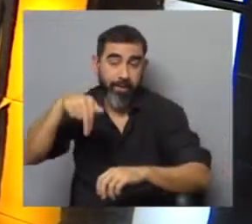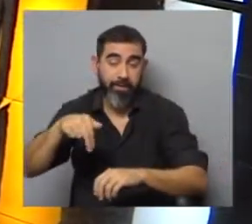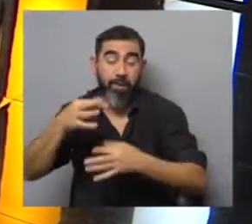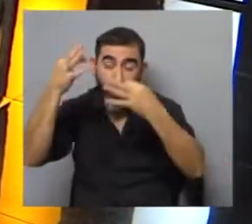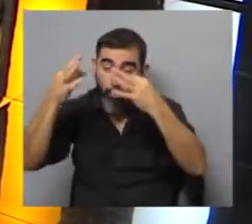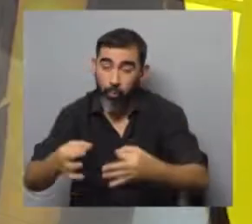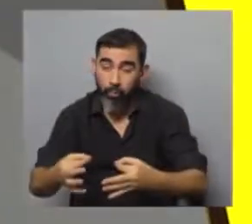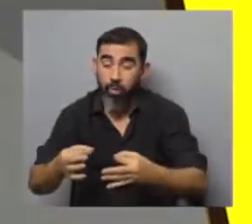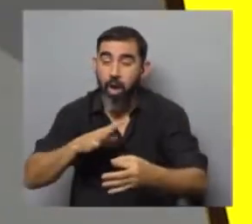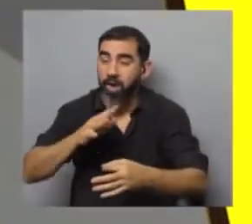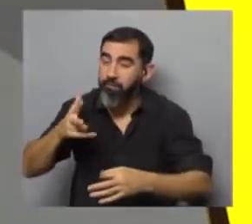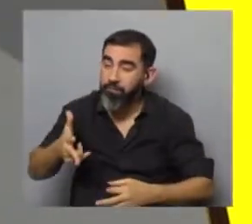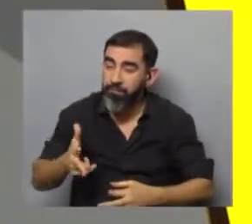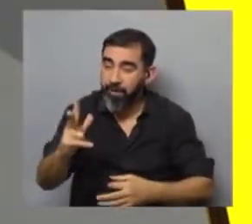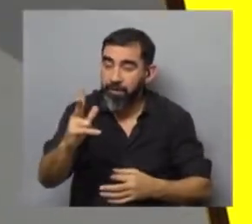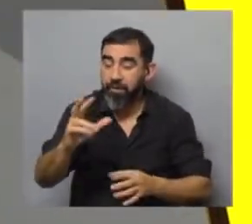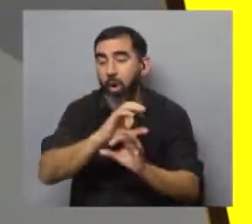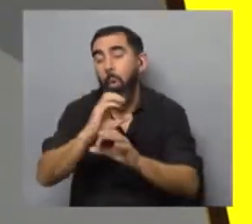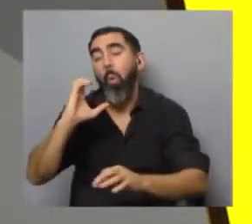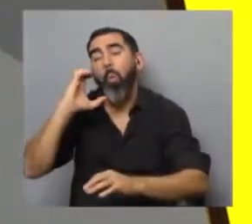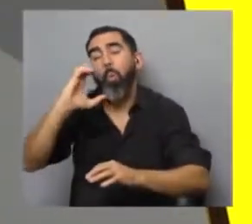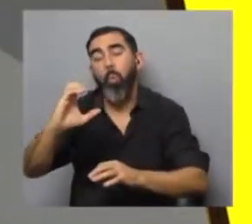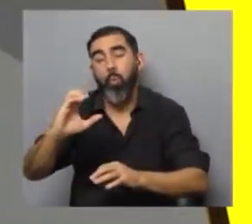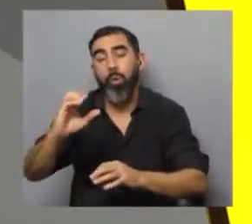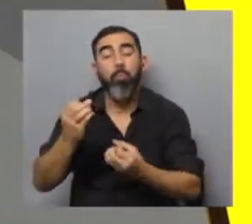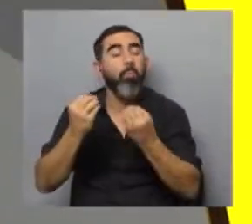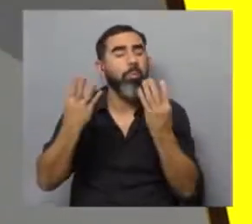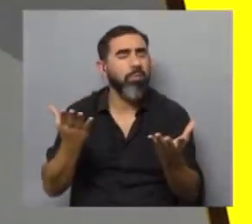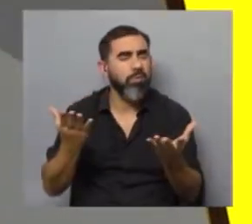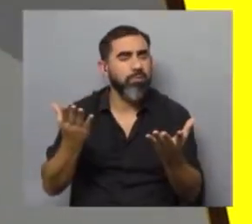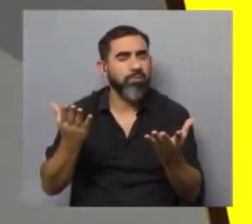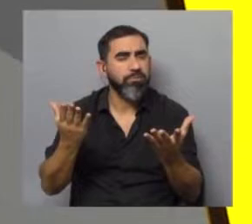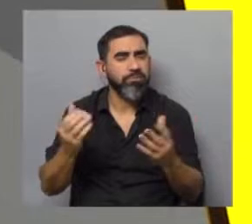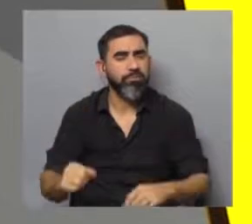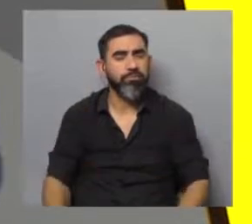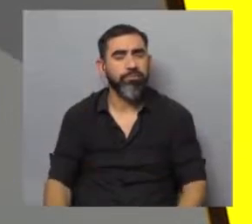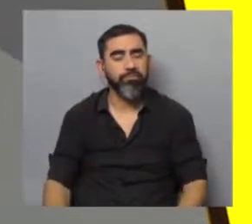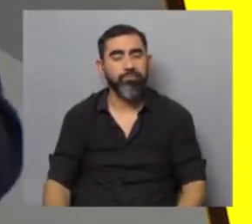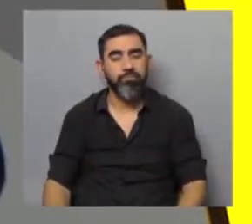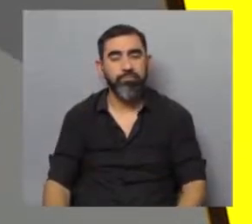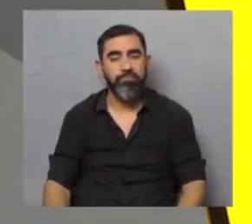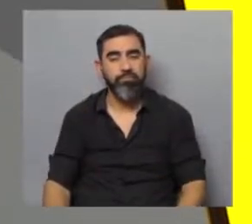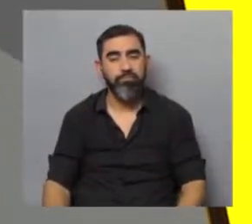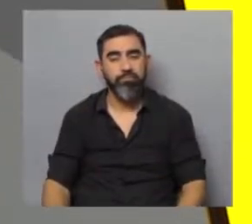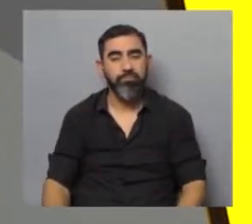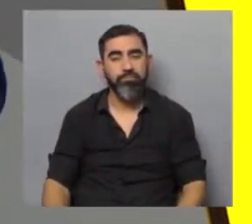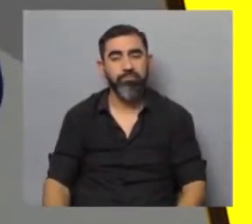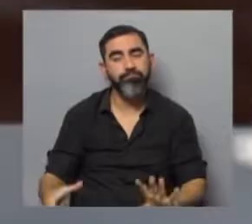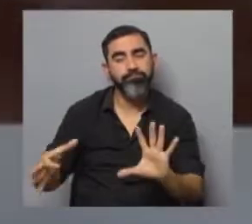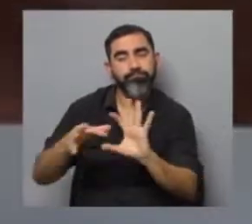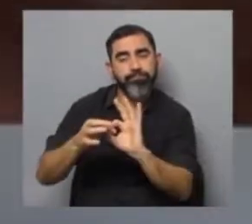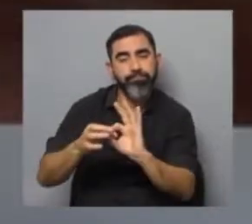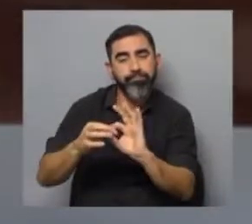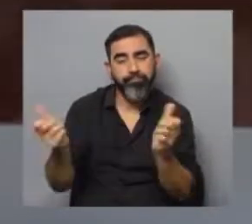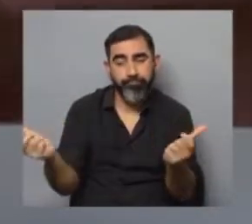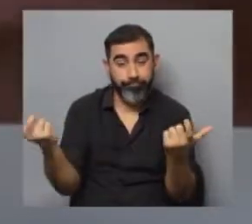elijan fechas o clubes. ¿Por qué, digamos, por un lado se sienten unidos, ¿no? A decir, bueno, vamos a